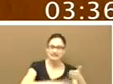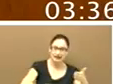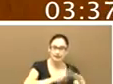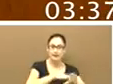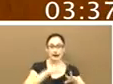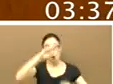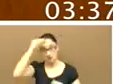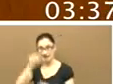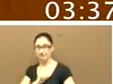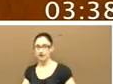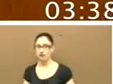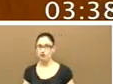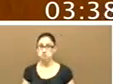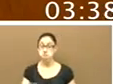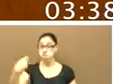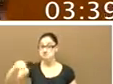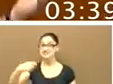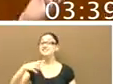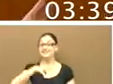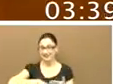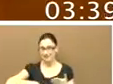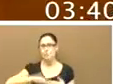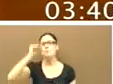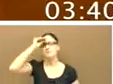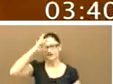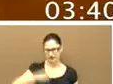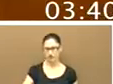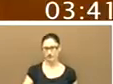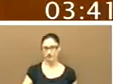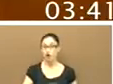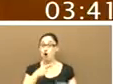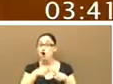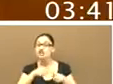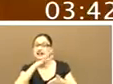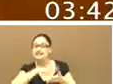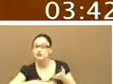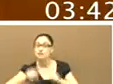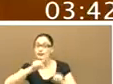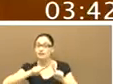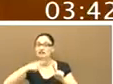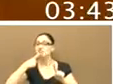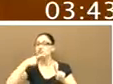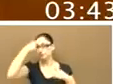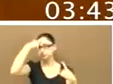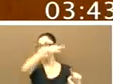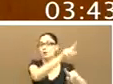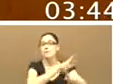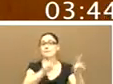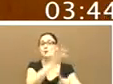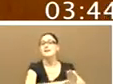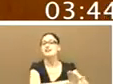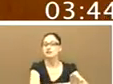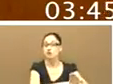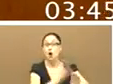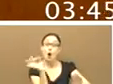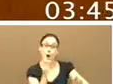ha conseguido echar la culpa de todo lo que ocurre a Cataluña y al resto de España. Incluso algunas comunidades como Extremadura somos tratados históricamente como pequeños parásitos.